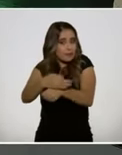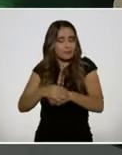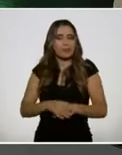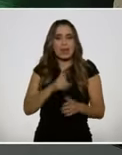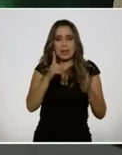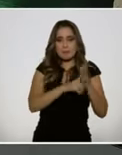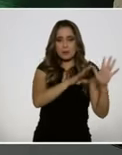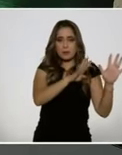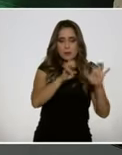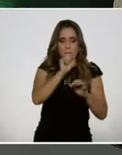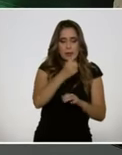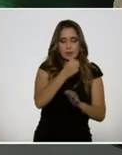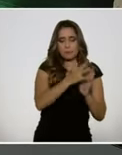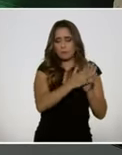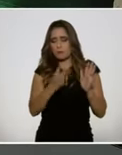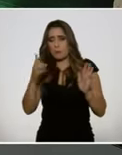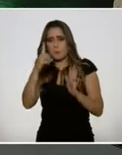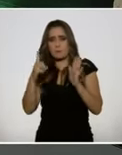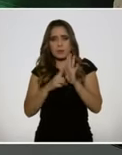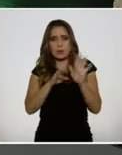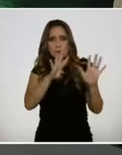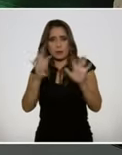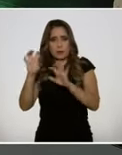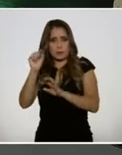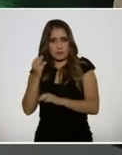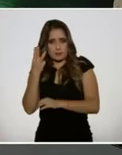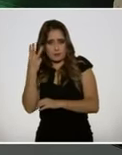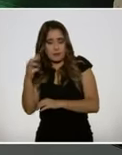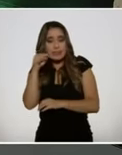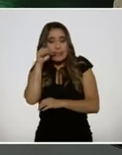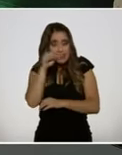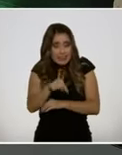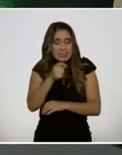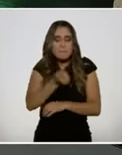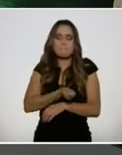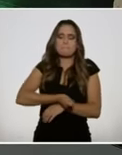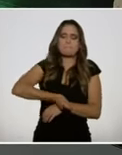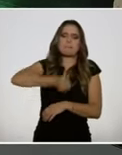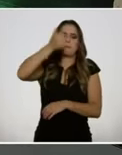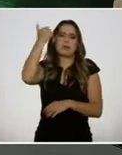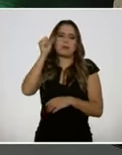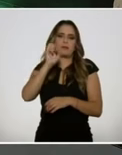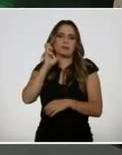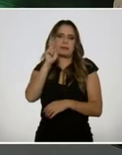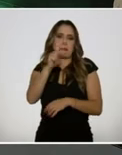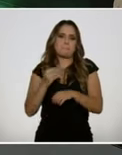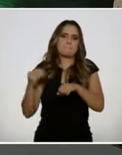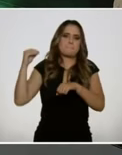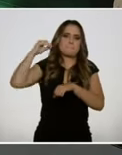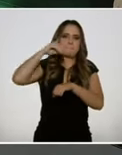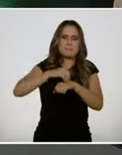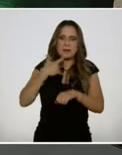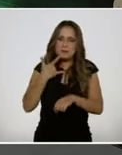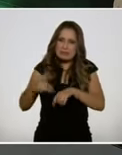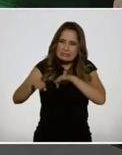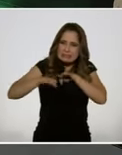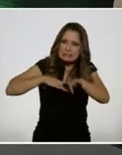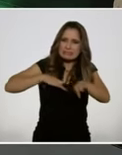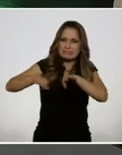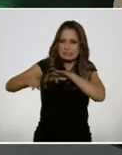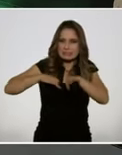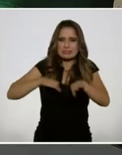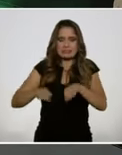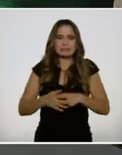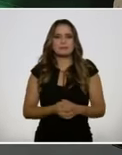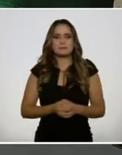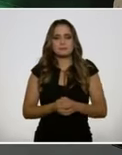1921 a 1923 se encuentra el origen de lo que habría de convertirse en la educación pública en México. Por una parte,